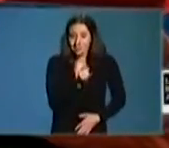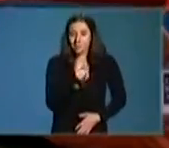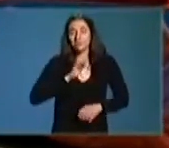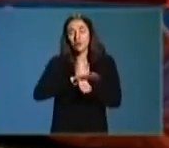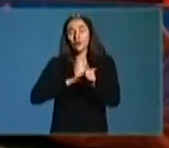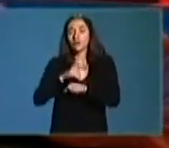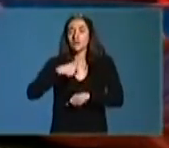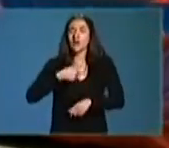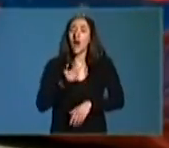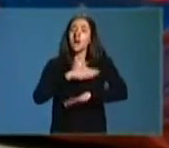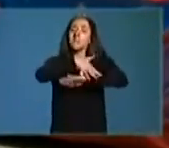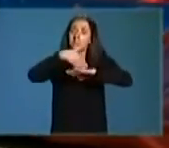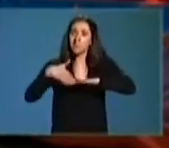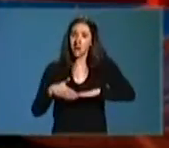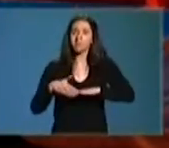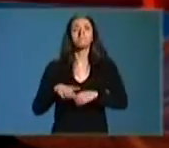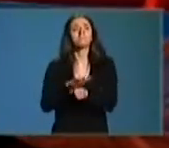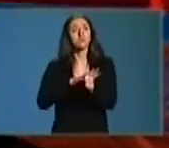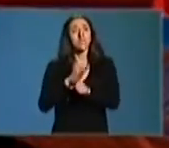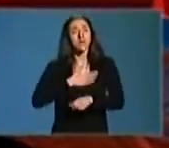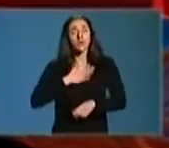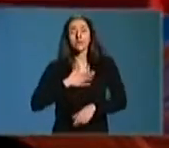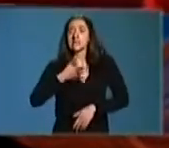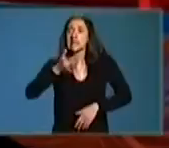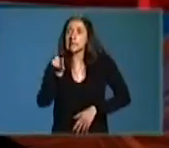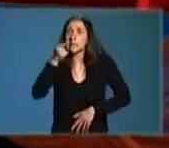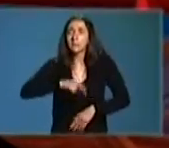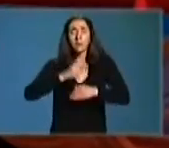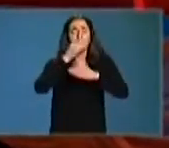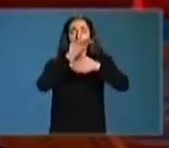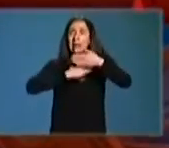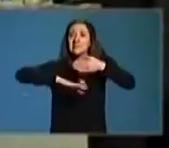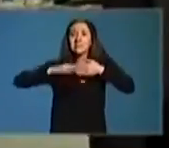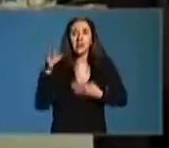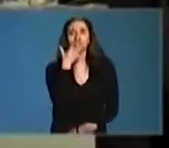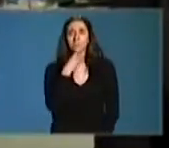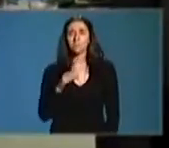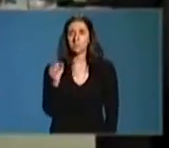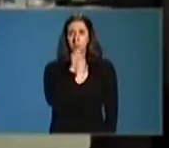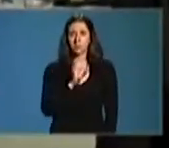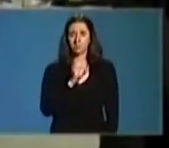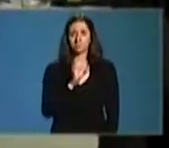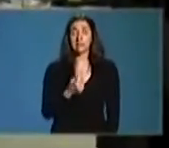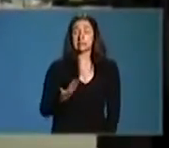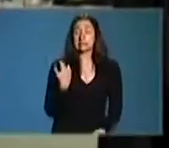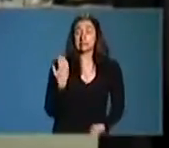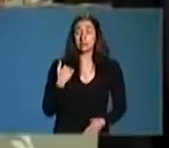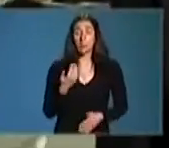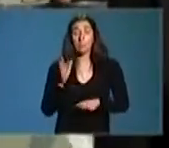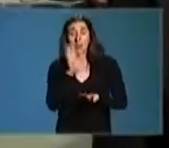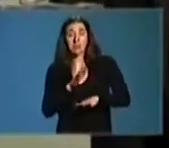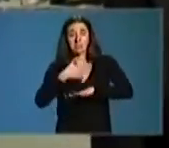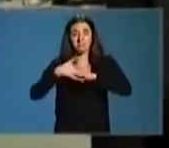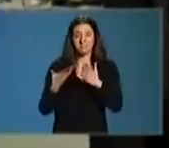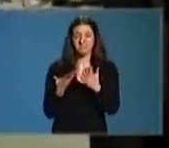provincia tenga nuestra provincia tengo unas paisajes maravillosas luego hasta facebook parece que no de agosto pues parece